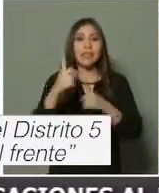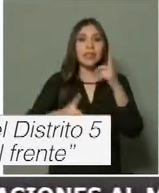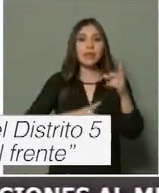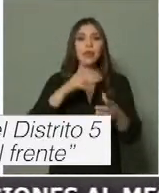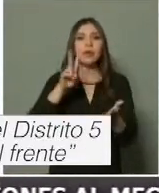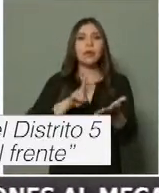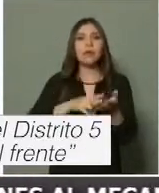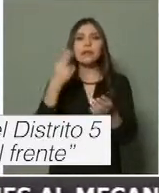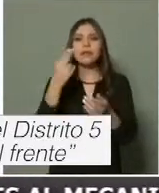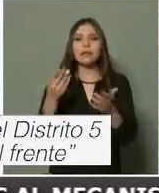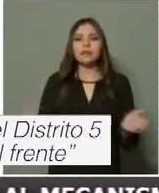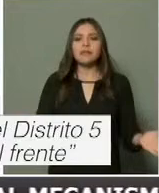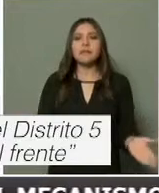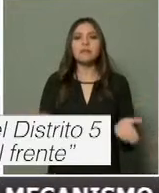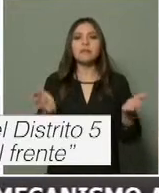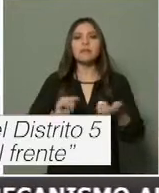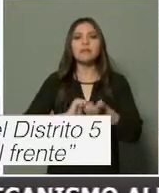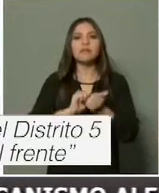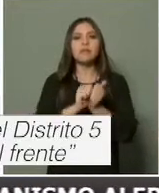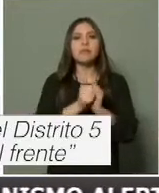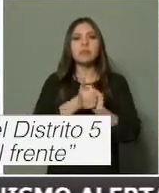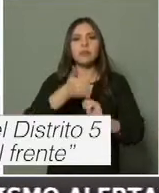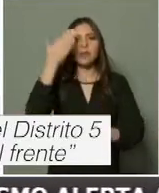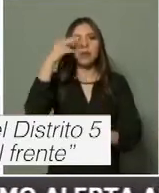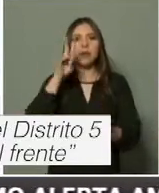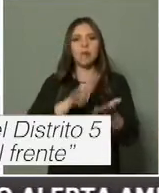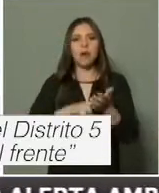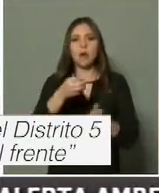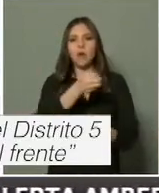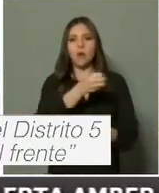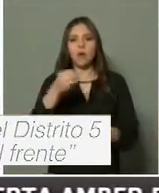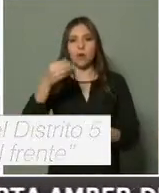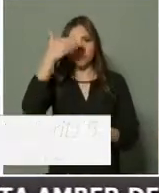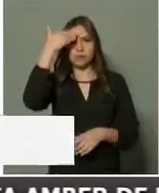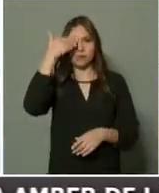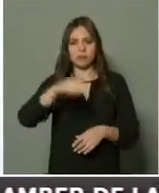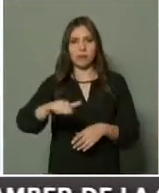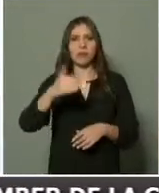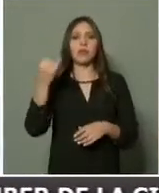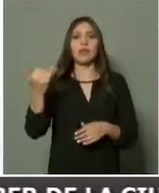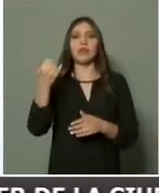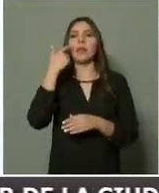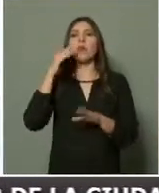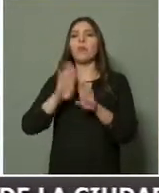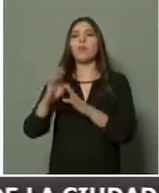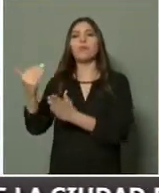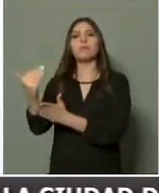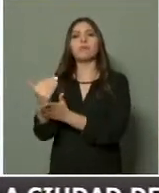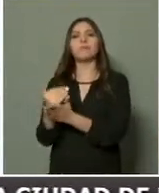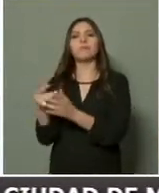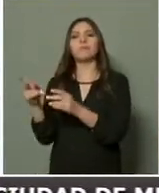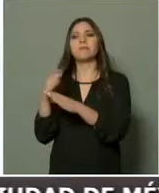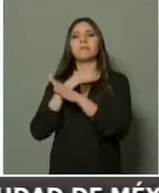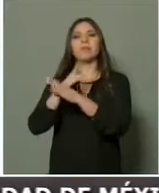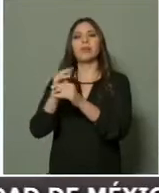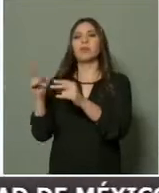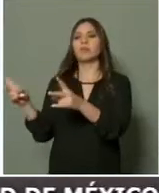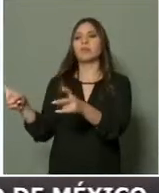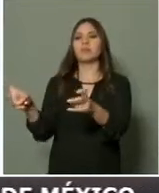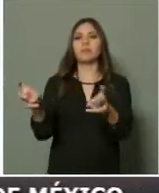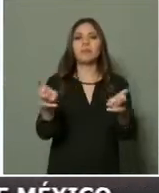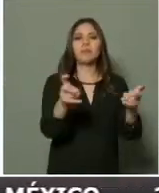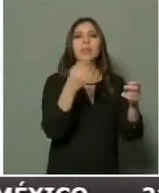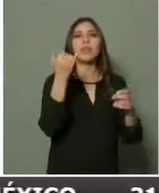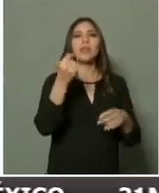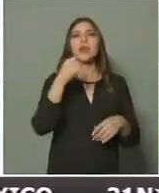disciplina. Y junto con la cultura y la educación, lograremos prevenir la delincuencia y alejar a nuestros jóvenes de los